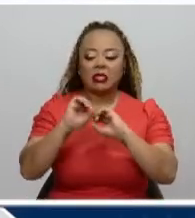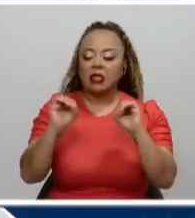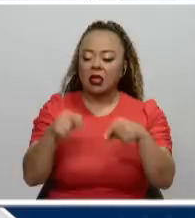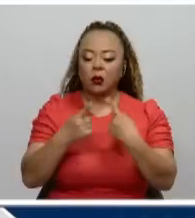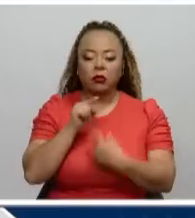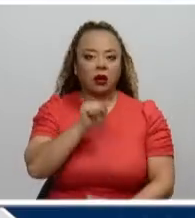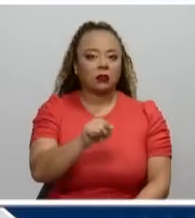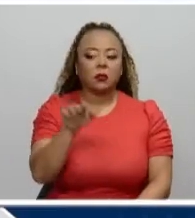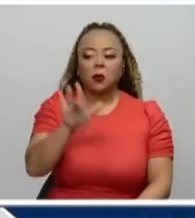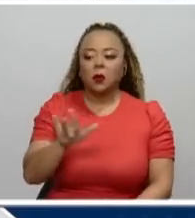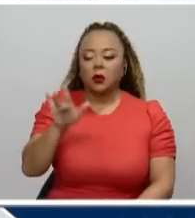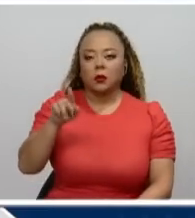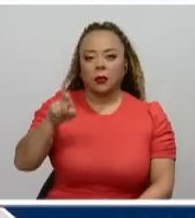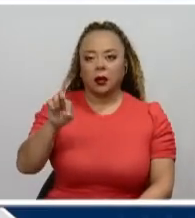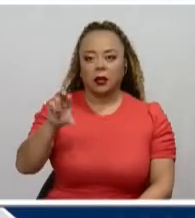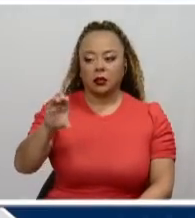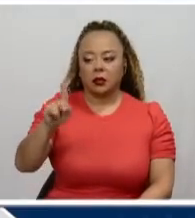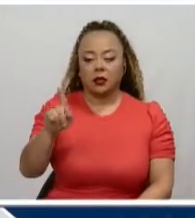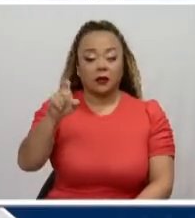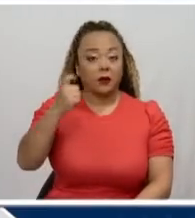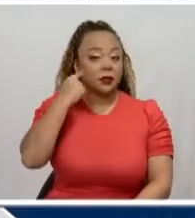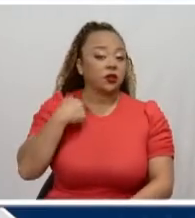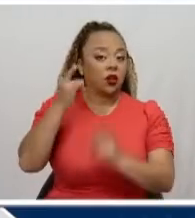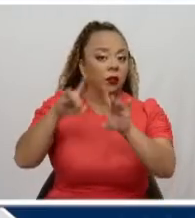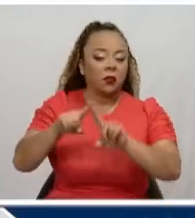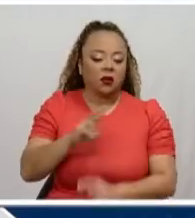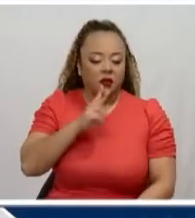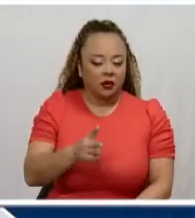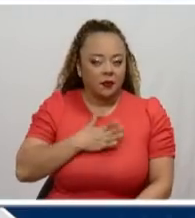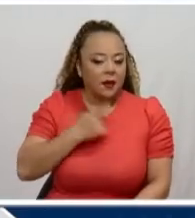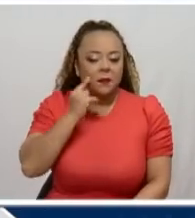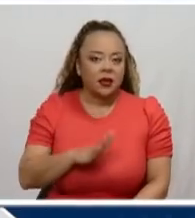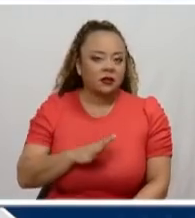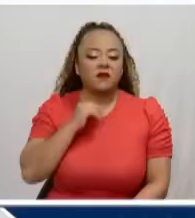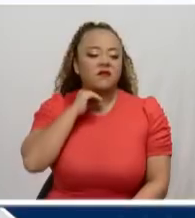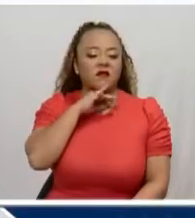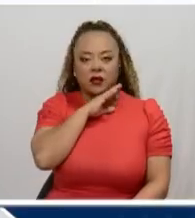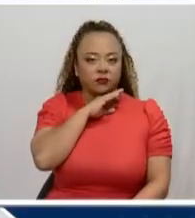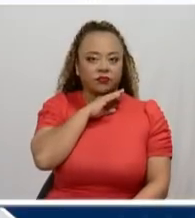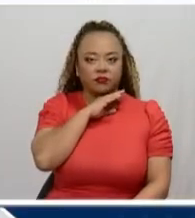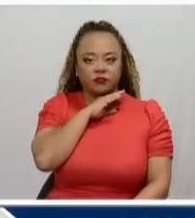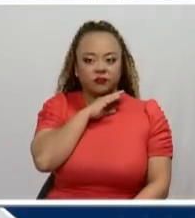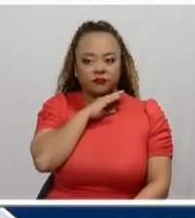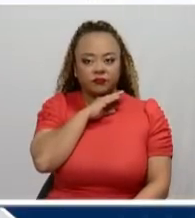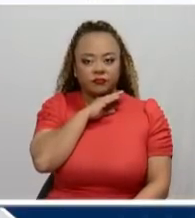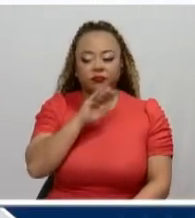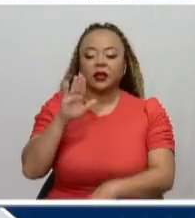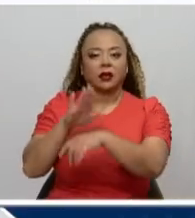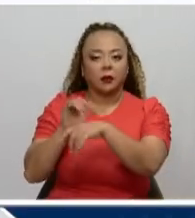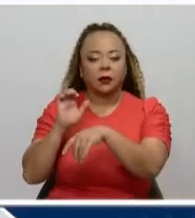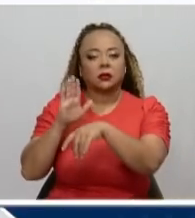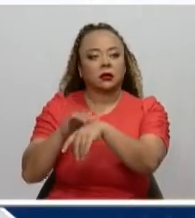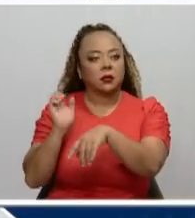nada pobre Patrick debe pensar que lo odiamos o que lo odio pero de verdad a mí me parece muy Misteriosa y muy extraña los llamados